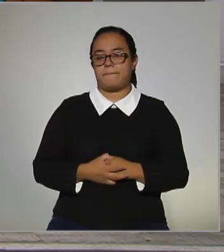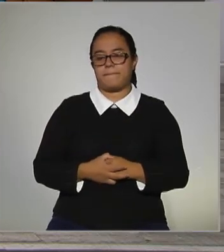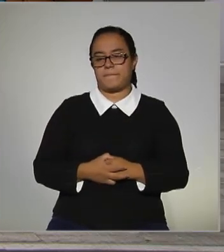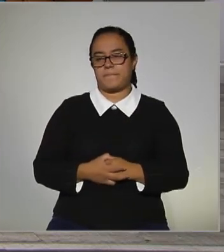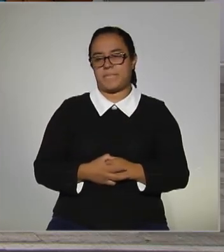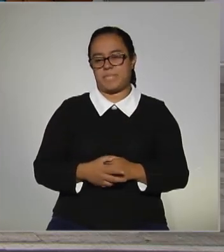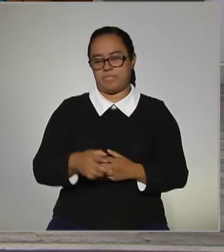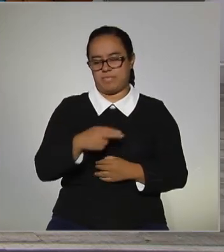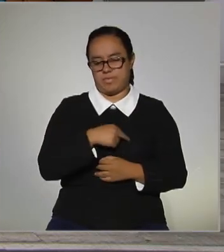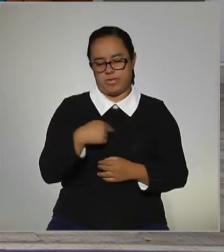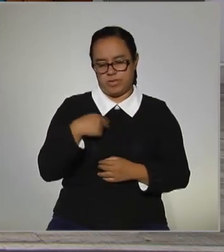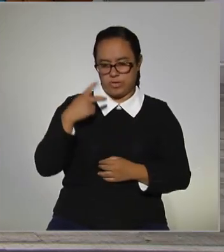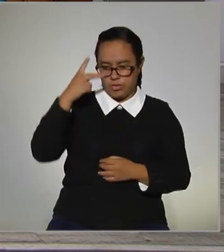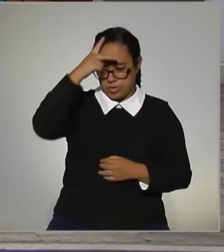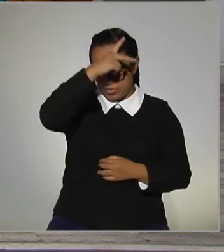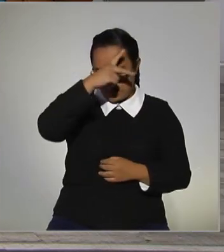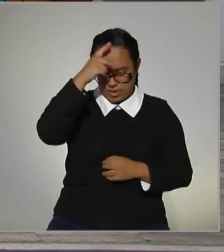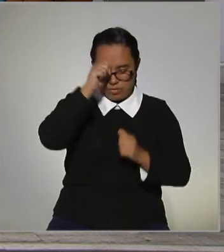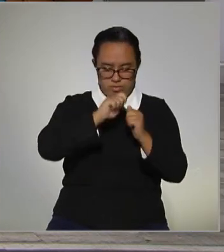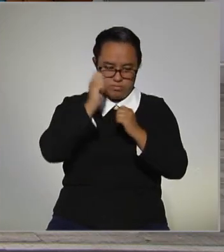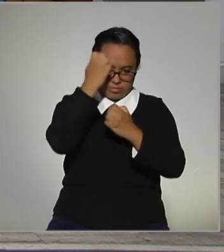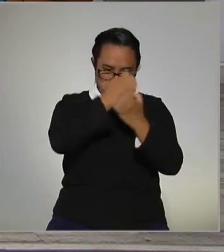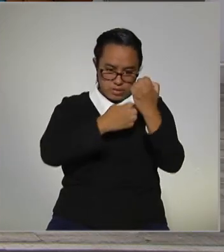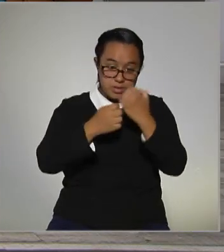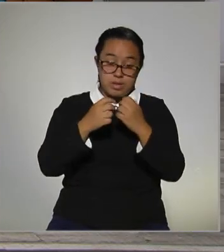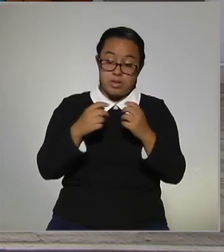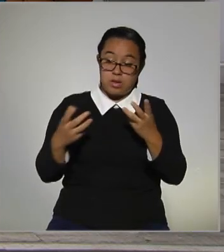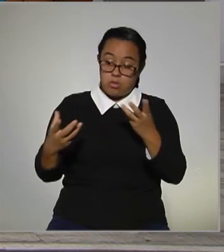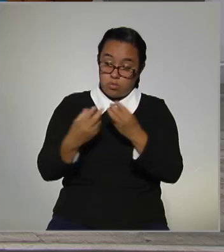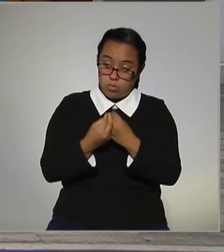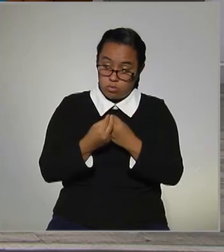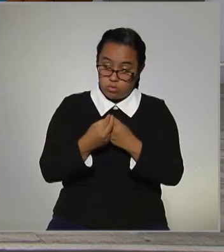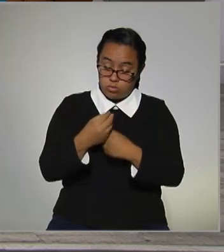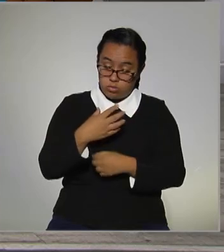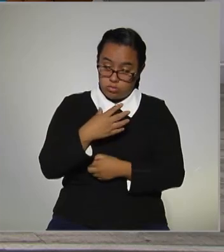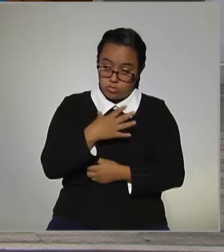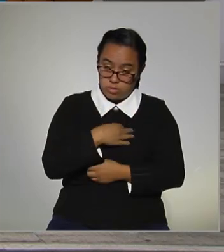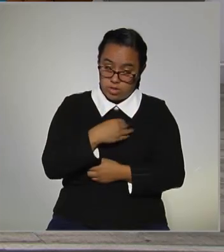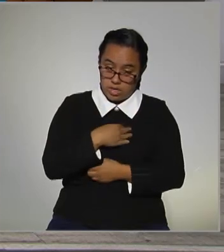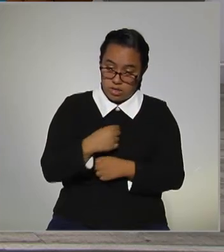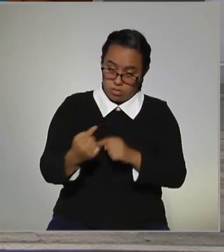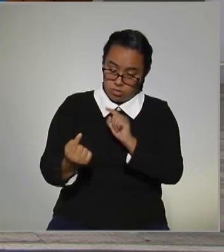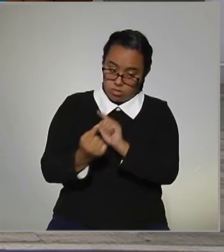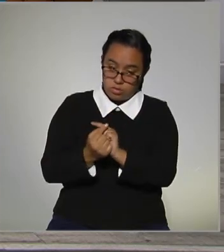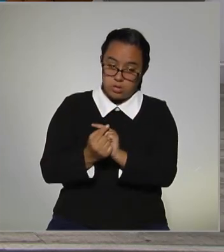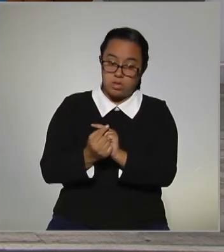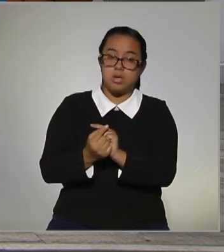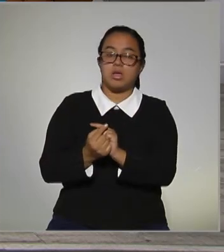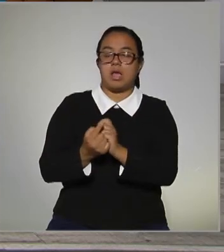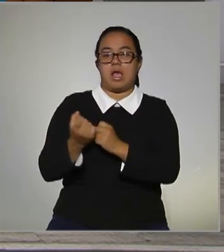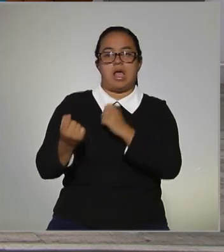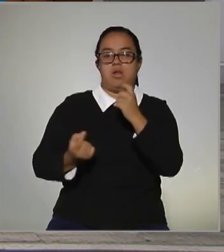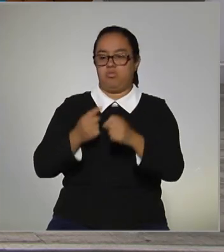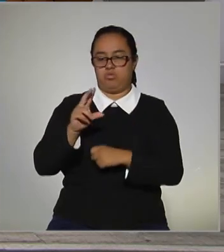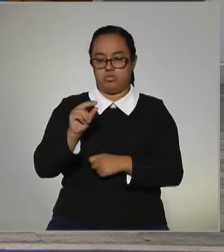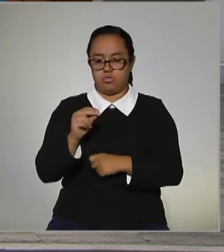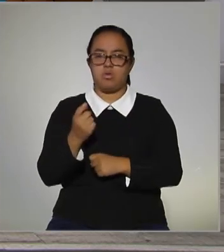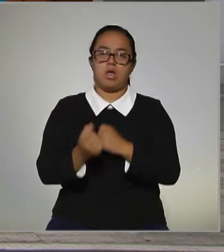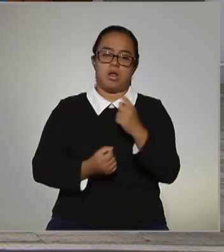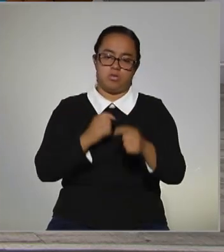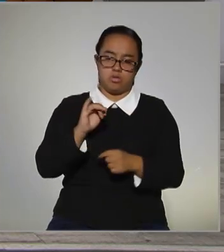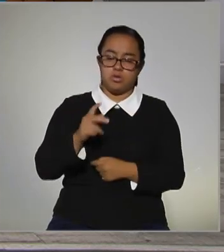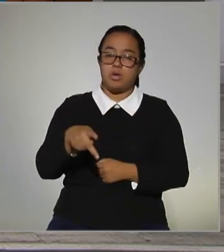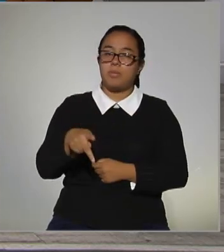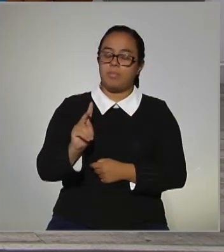como terapeuta, como psicoanalista, como clínico, vea a los padres siempre, en el caso de los niños, hay quien no lo hace, pero creo que es muy necesario